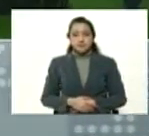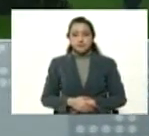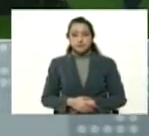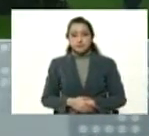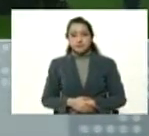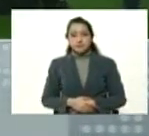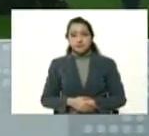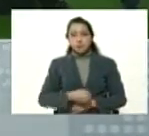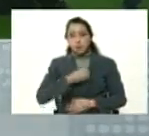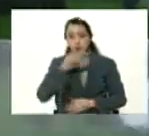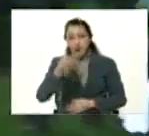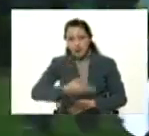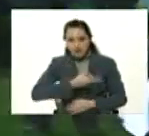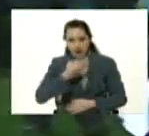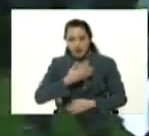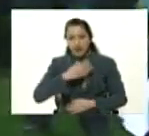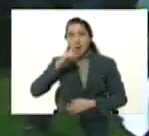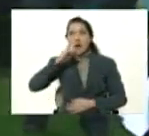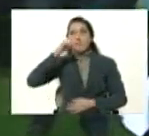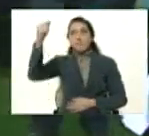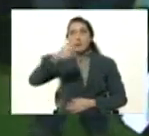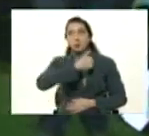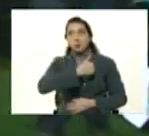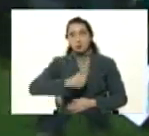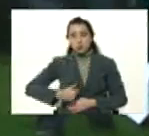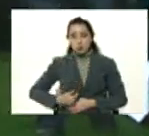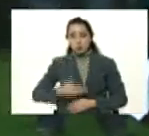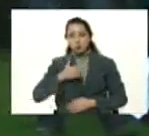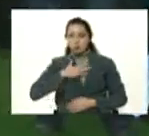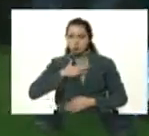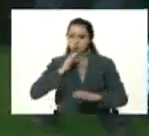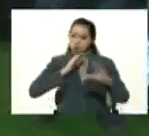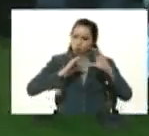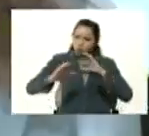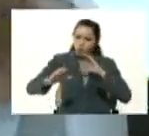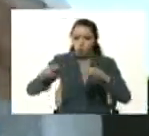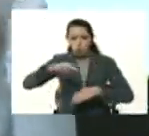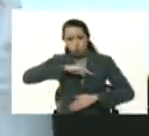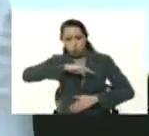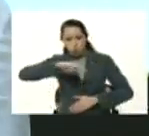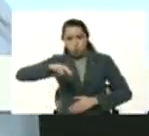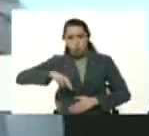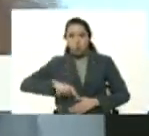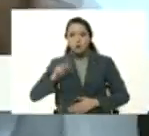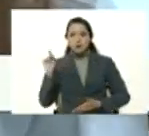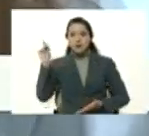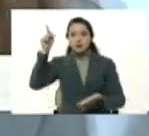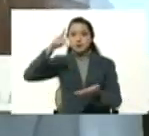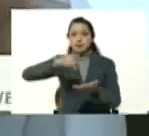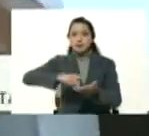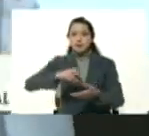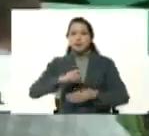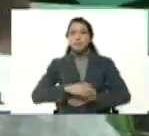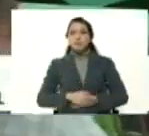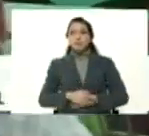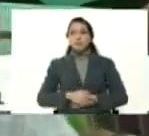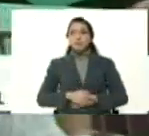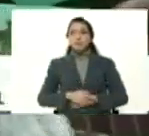Buenas tardes, señor presidente. Conversadito, como usted dice, hemos estado aquí en el